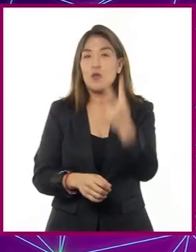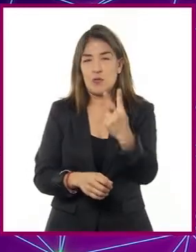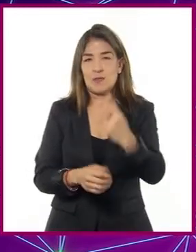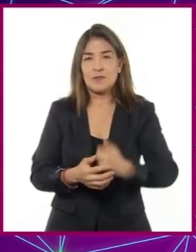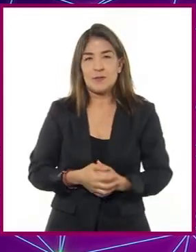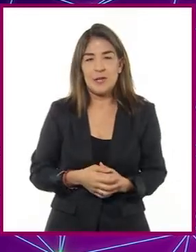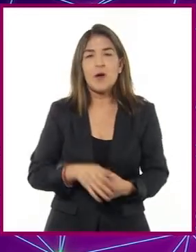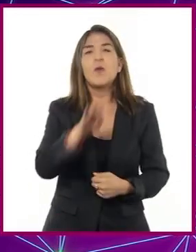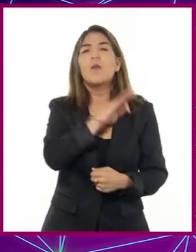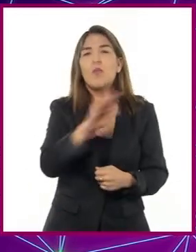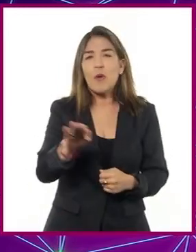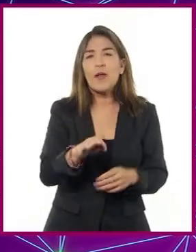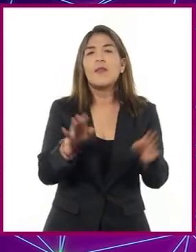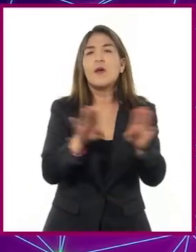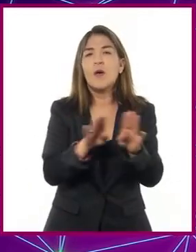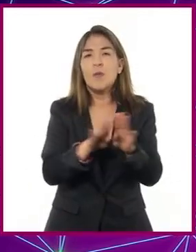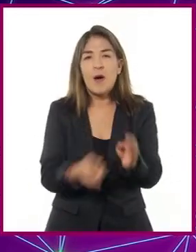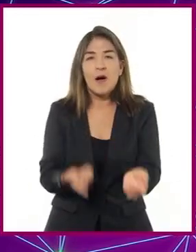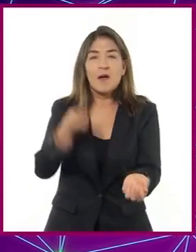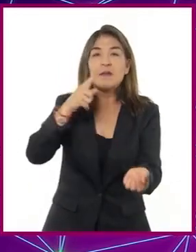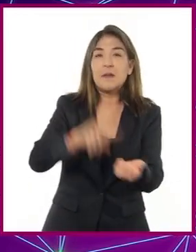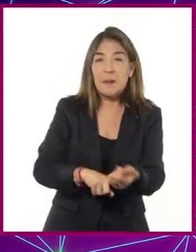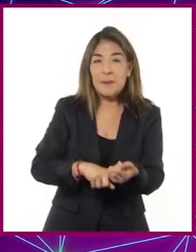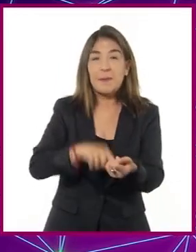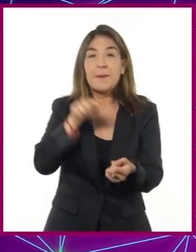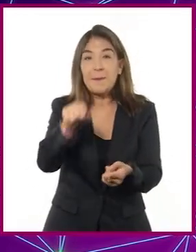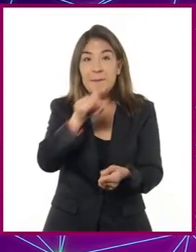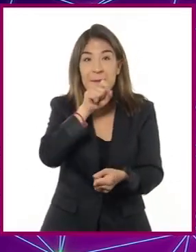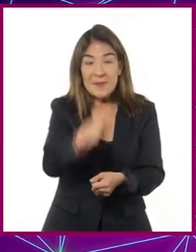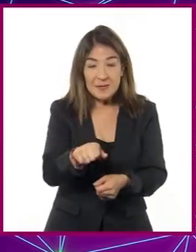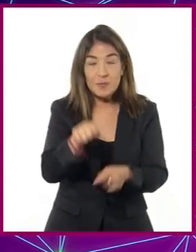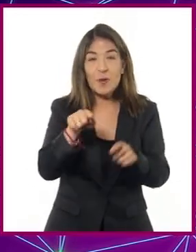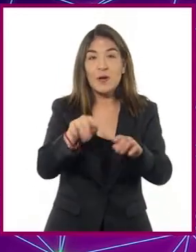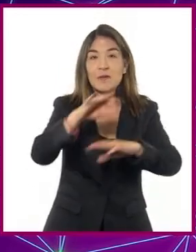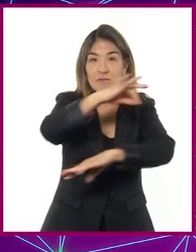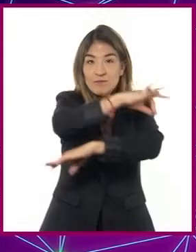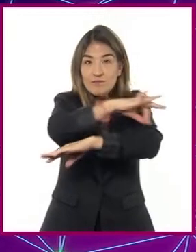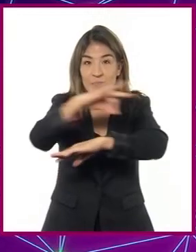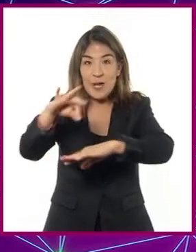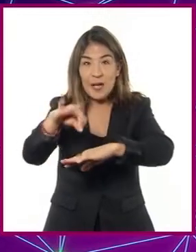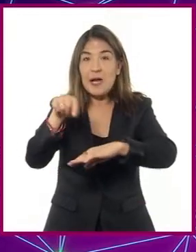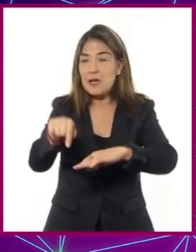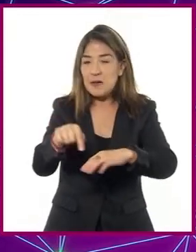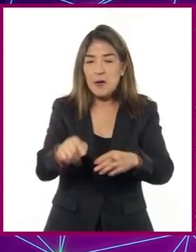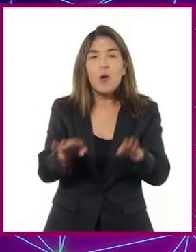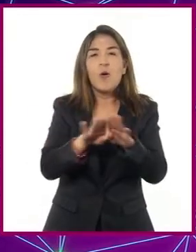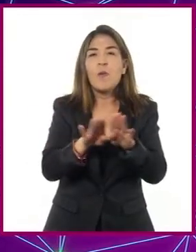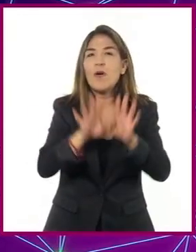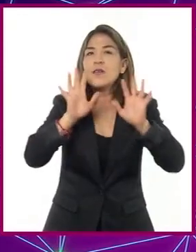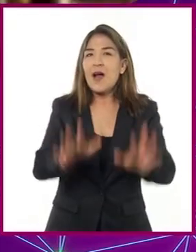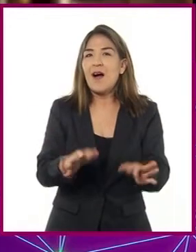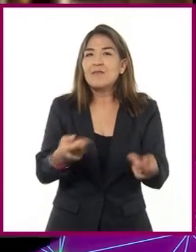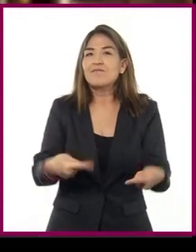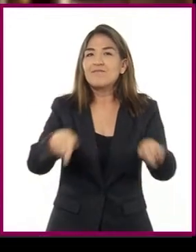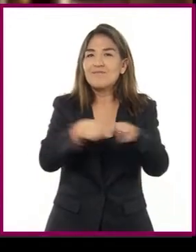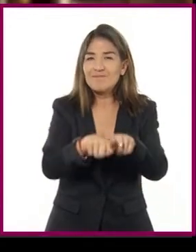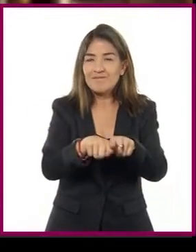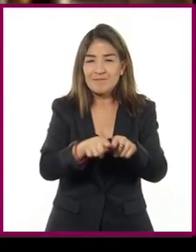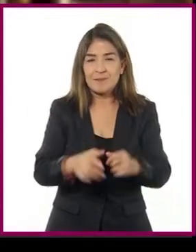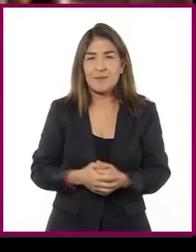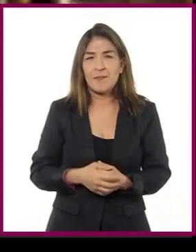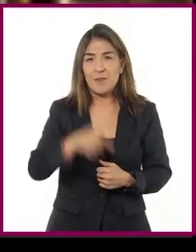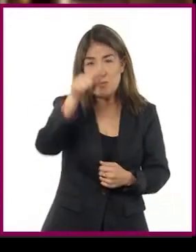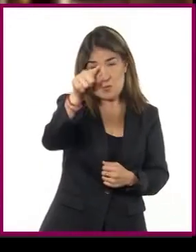prolongar continuamente en línea recta una recta dada. ¿Están